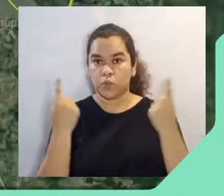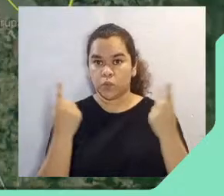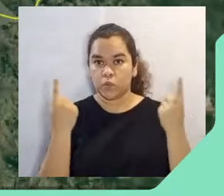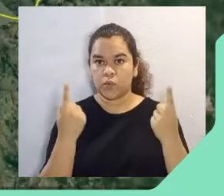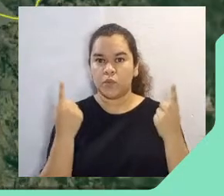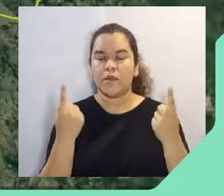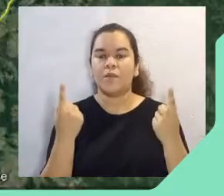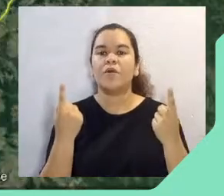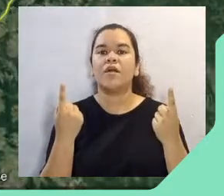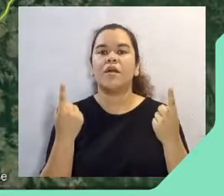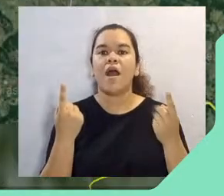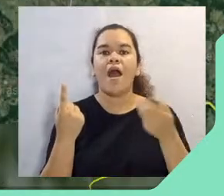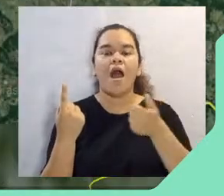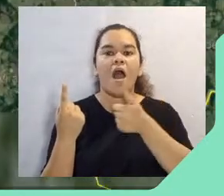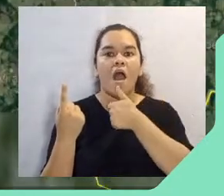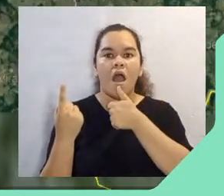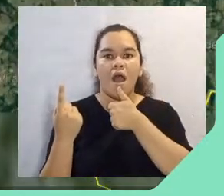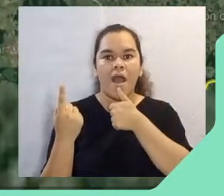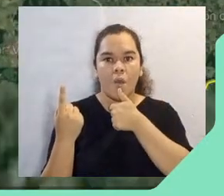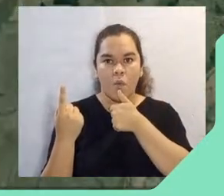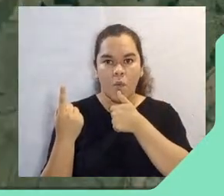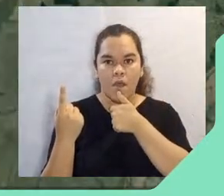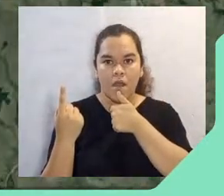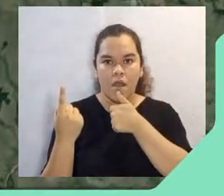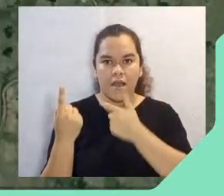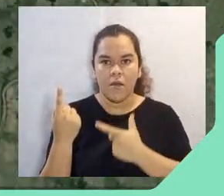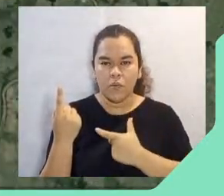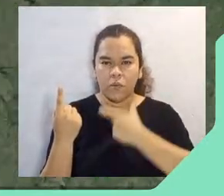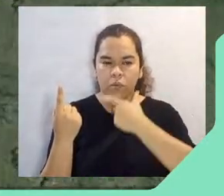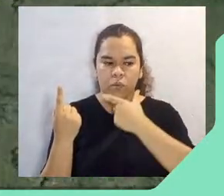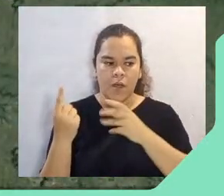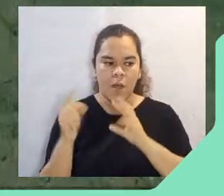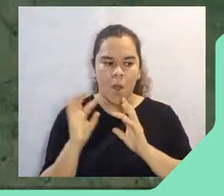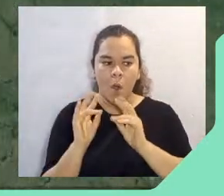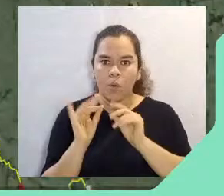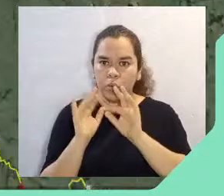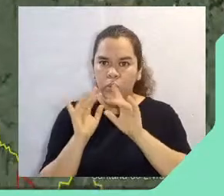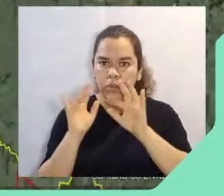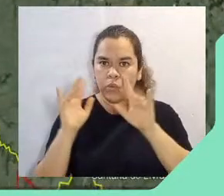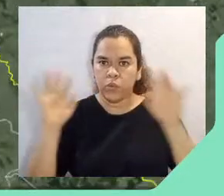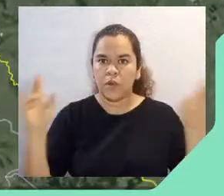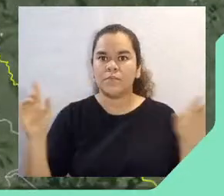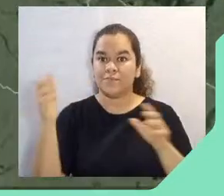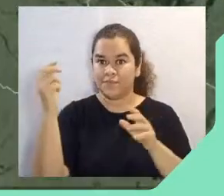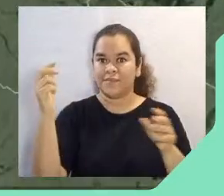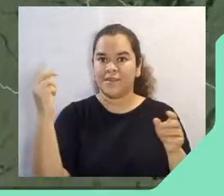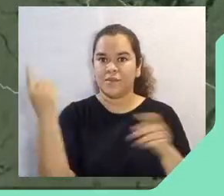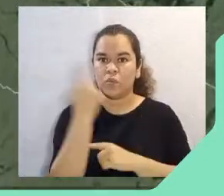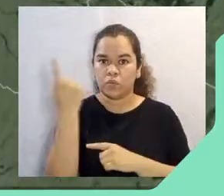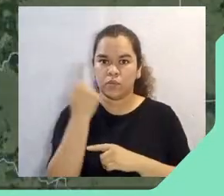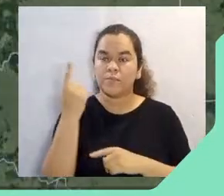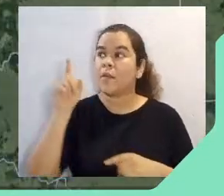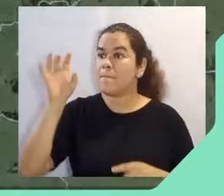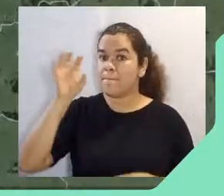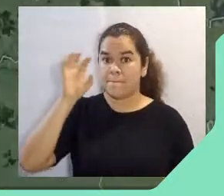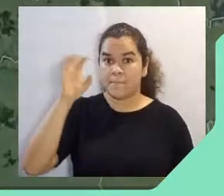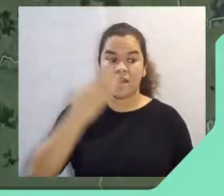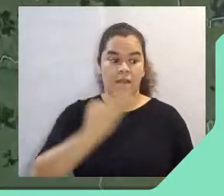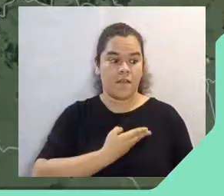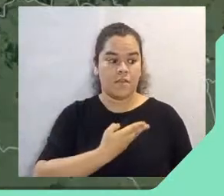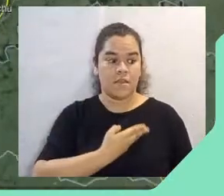el paso de vapor de agua. Acá tenemos, por ejemplo, una central en Santa Fe, una